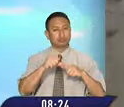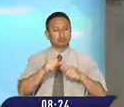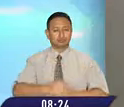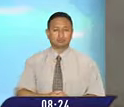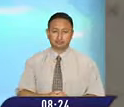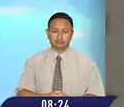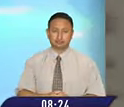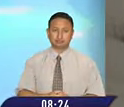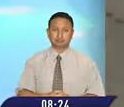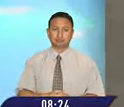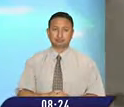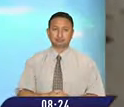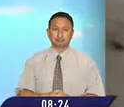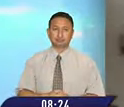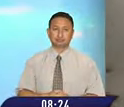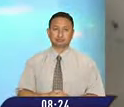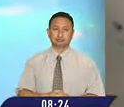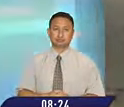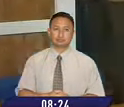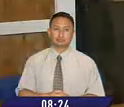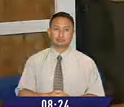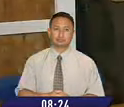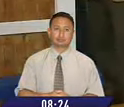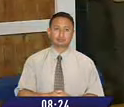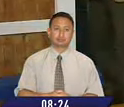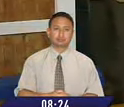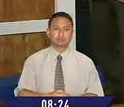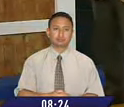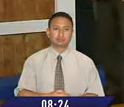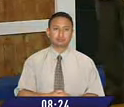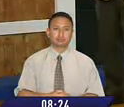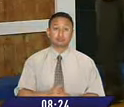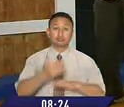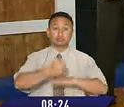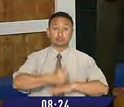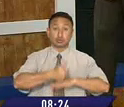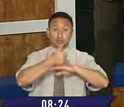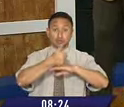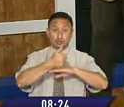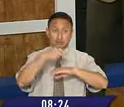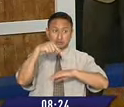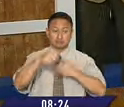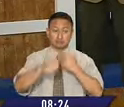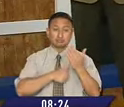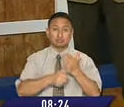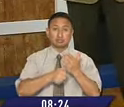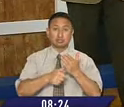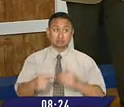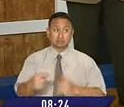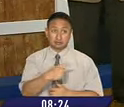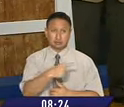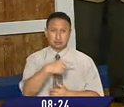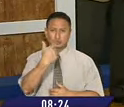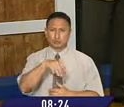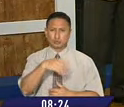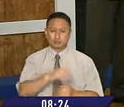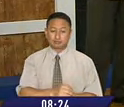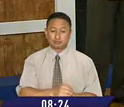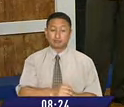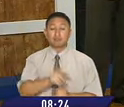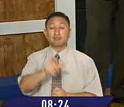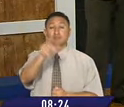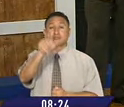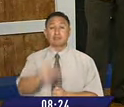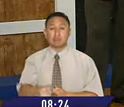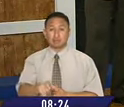Informó Marilyn Jaramillo. Es increíble, autoridades del Ministerio de Salud, ministro, que esto suceda, ¿no? Un ser humano que, por